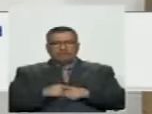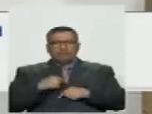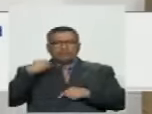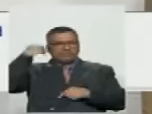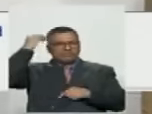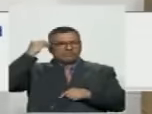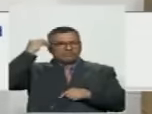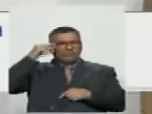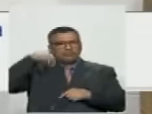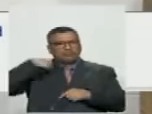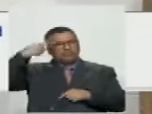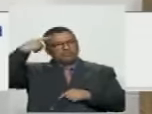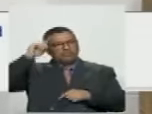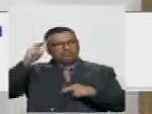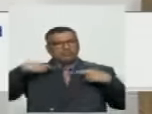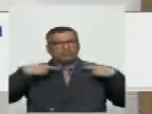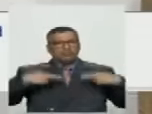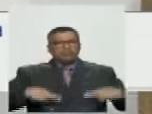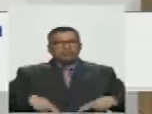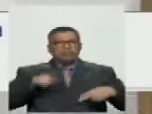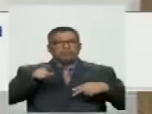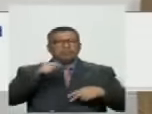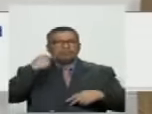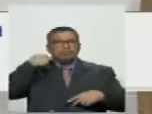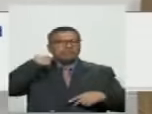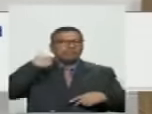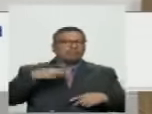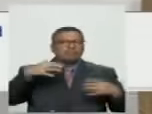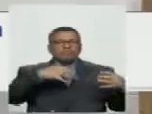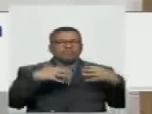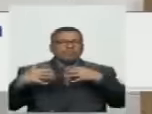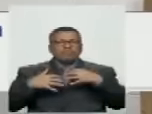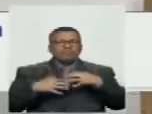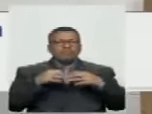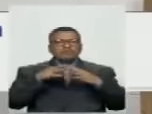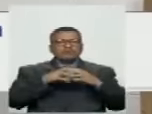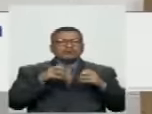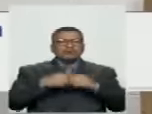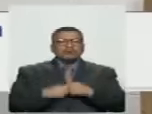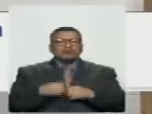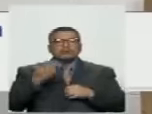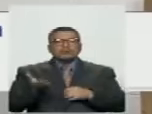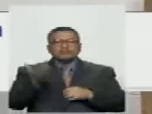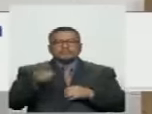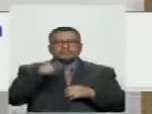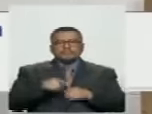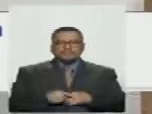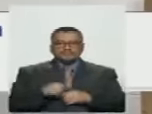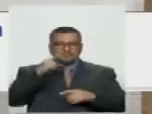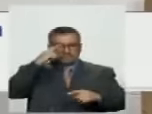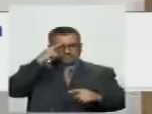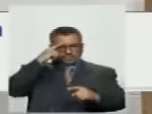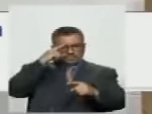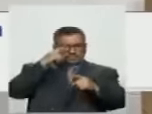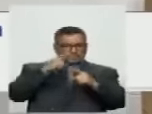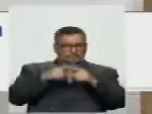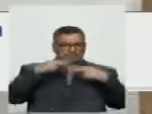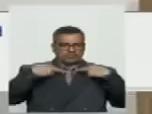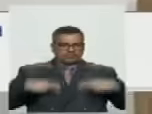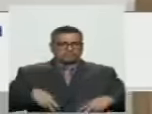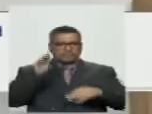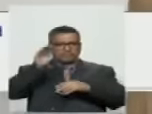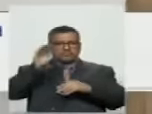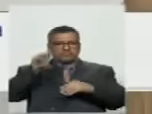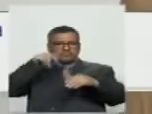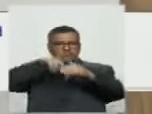sospecho que la humanidad está perdiendo una batalla crucial con miras a la vida futura